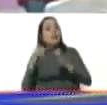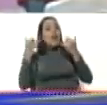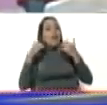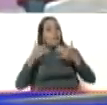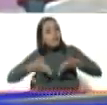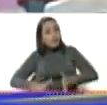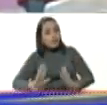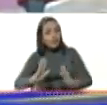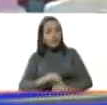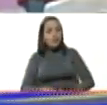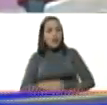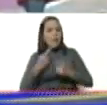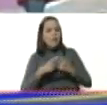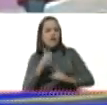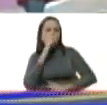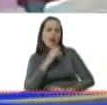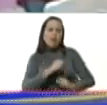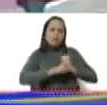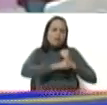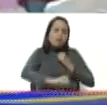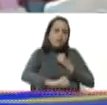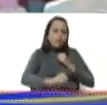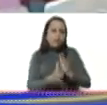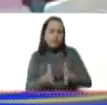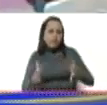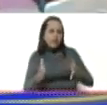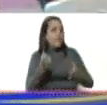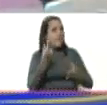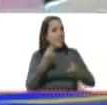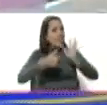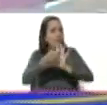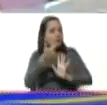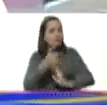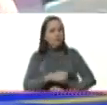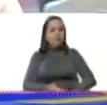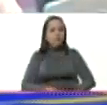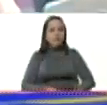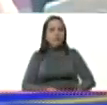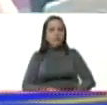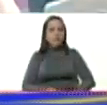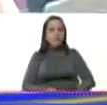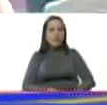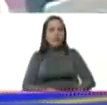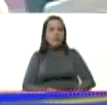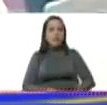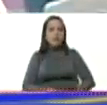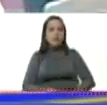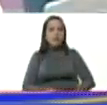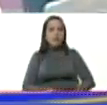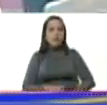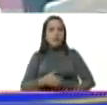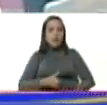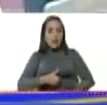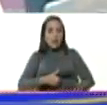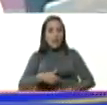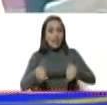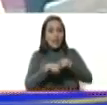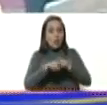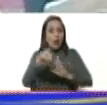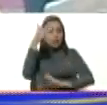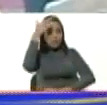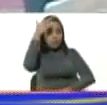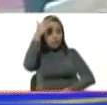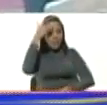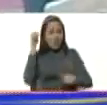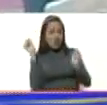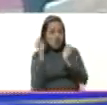una efectiva contracción-expansión. Cuando el abdomen se pone como la frente, así dura,